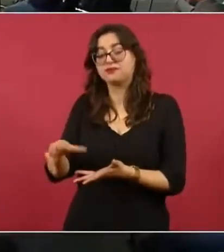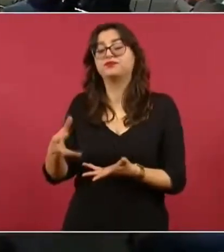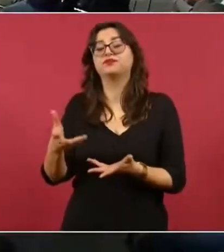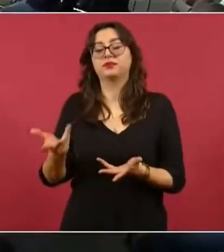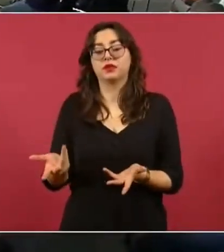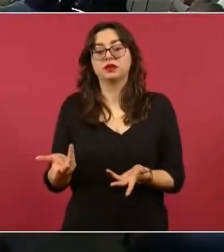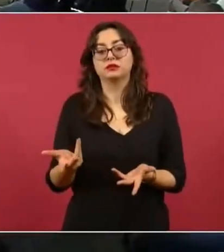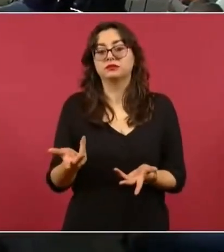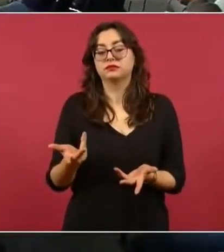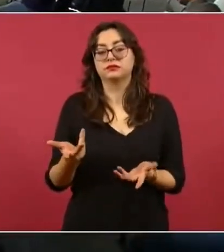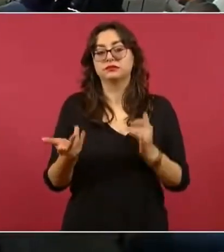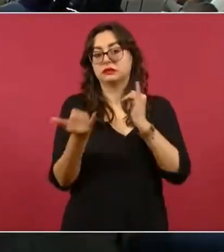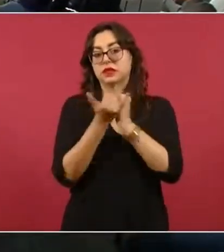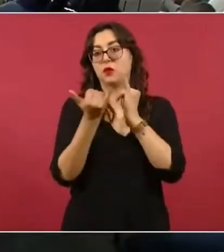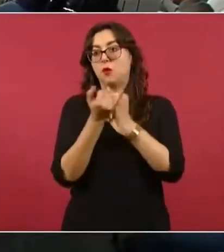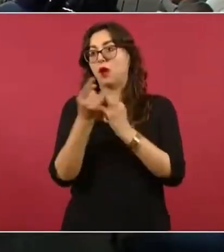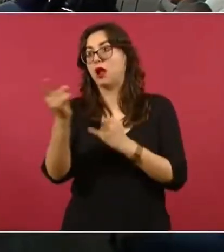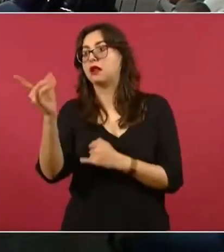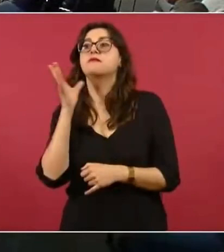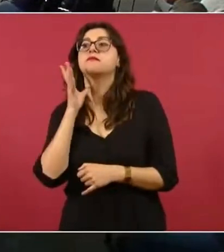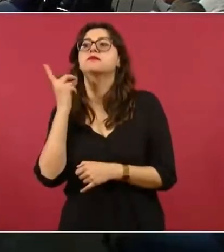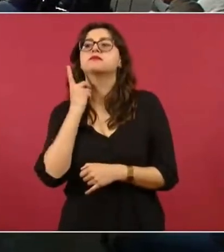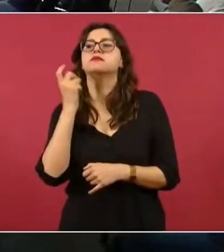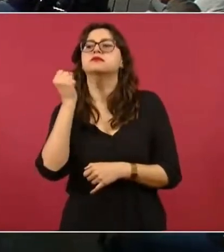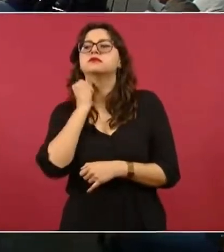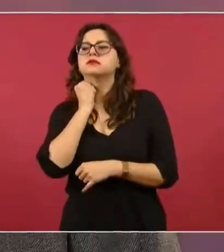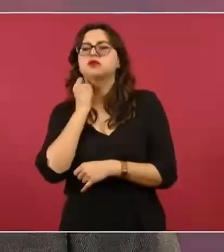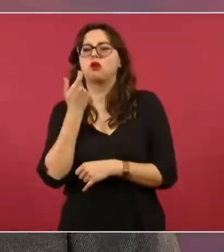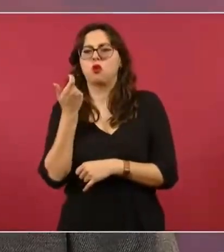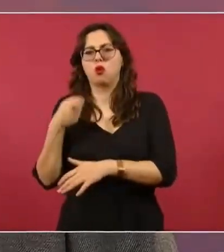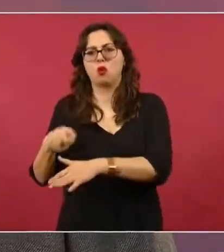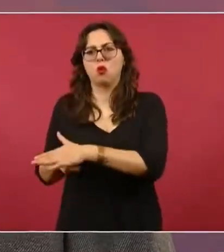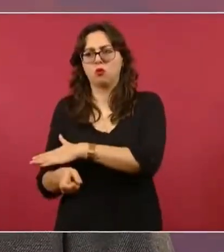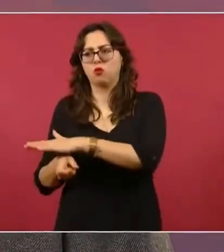en la Cámara de Diputados y de Senadores.